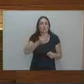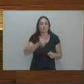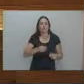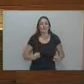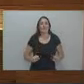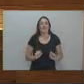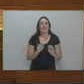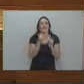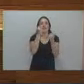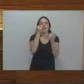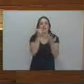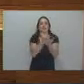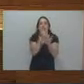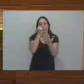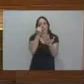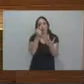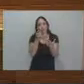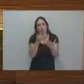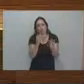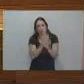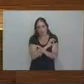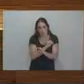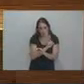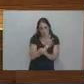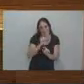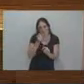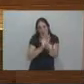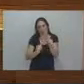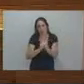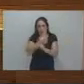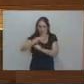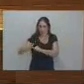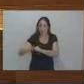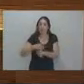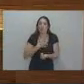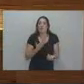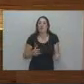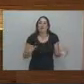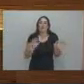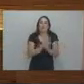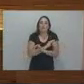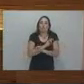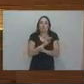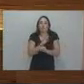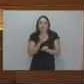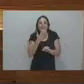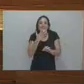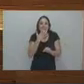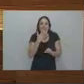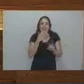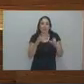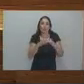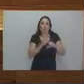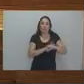a los bancos, no nos confundamos rescatando a bancos antes que a las personas. Se puede generar confusión si la izquierda se comporta como